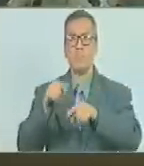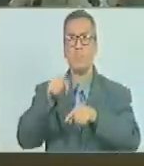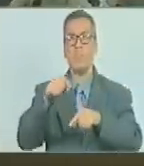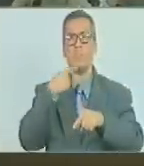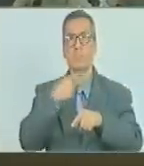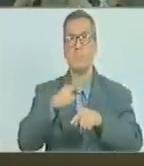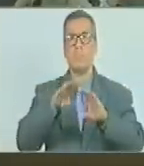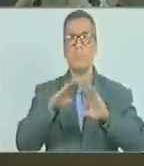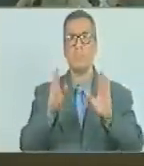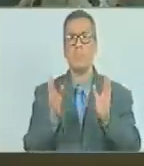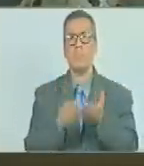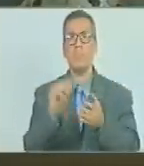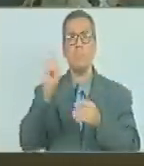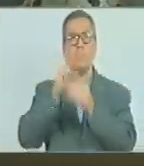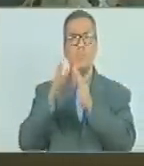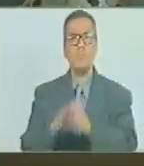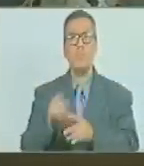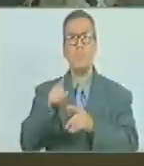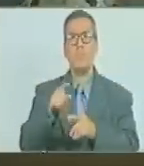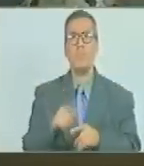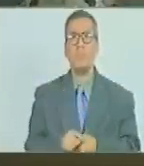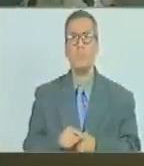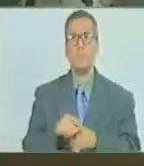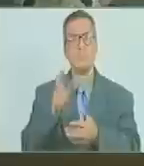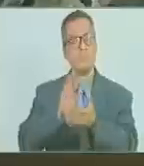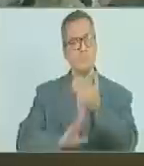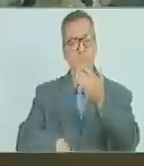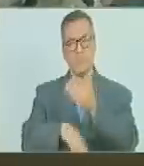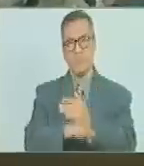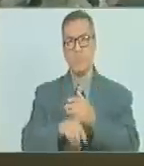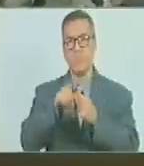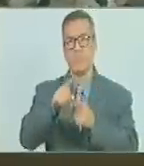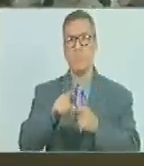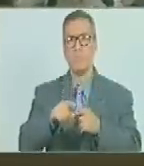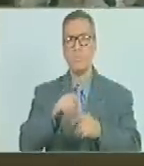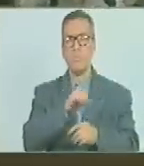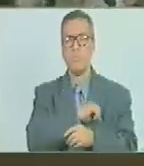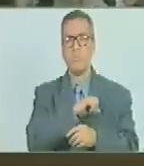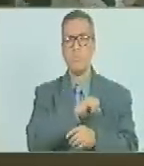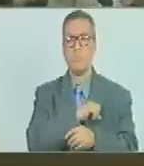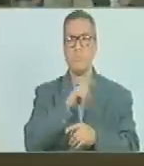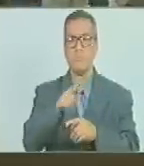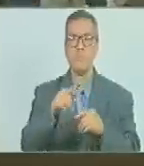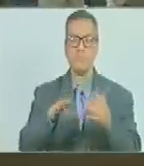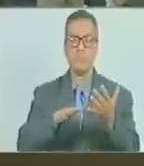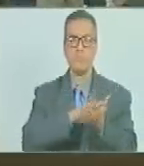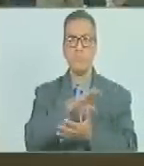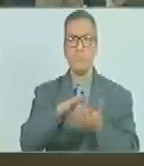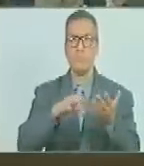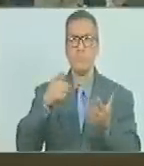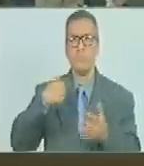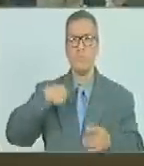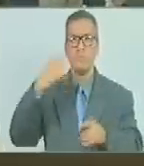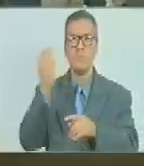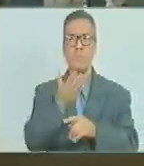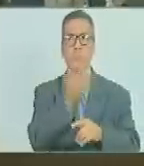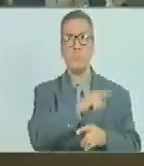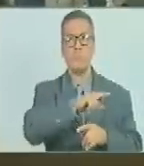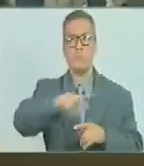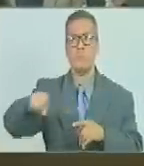al mundo que los venezolanos y venezolanas huían despavoridos de las atrocidades de la